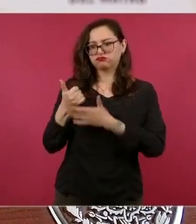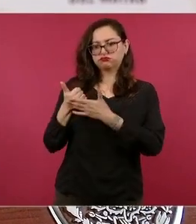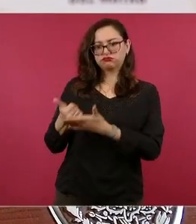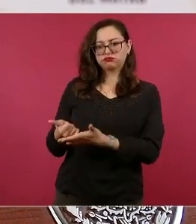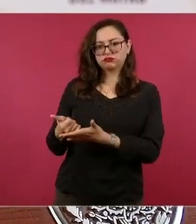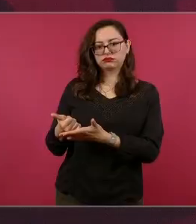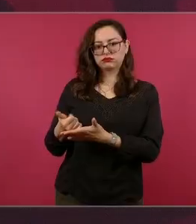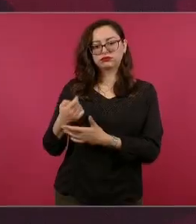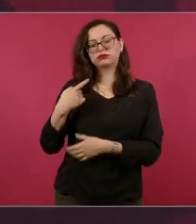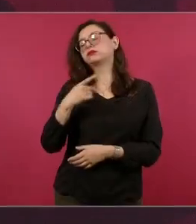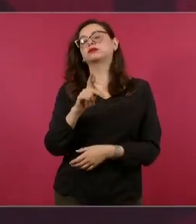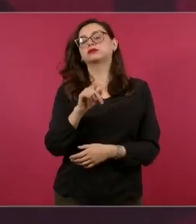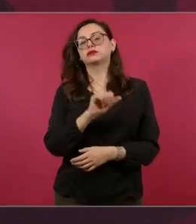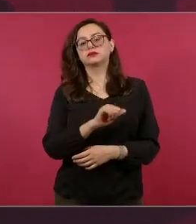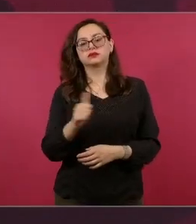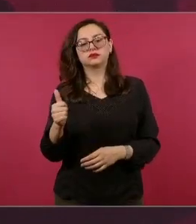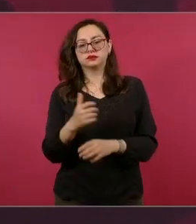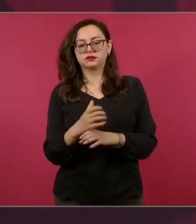Pero hay otra cosa,